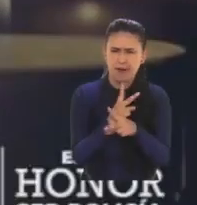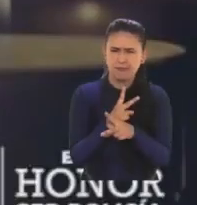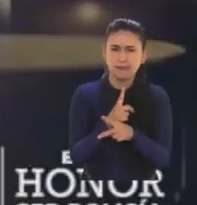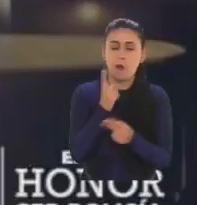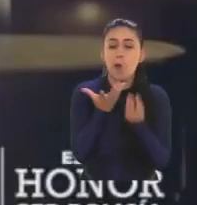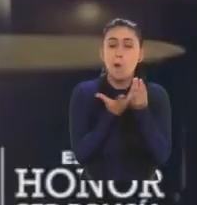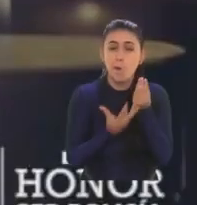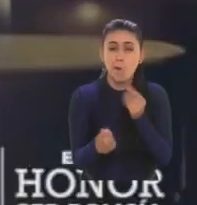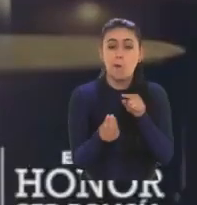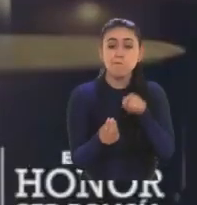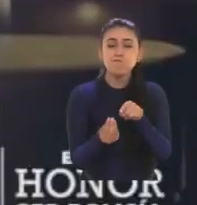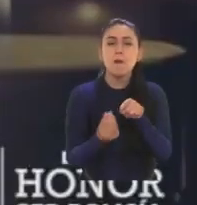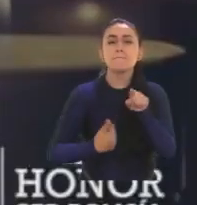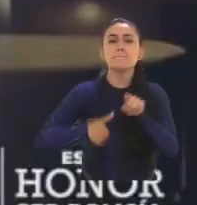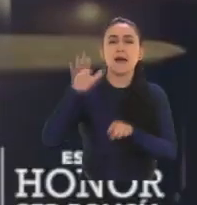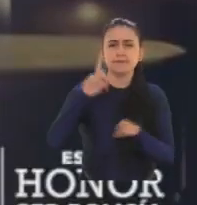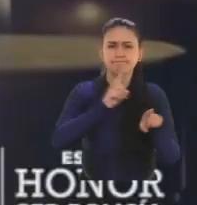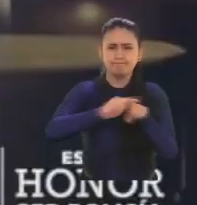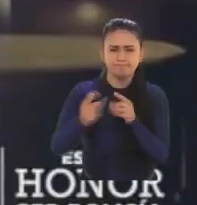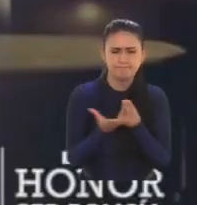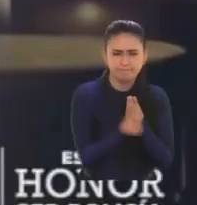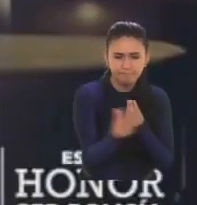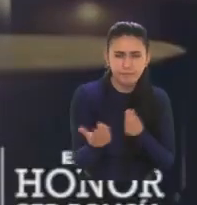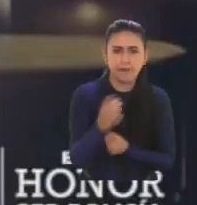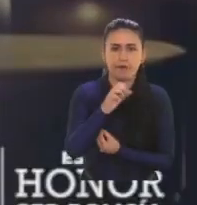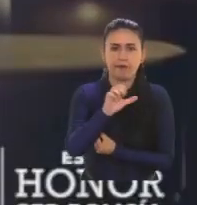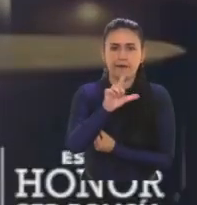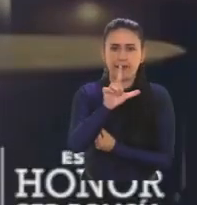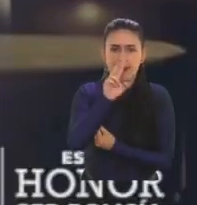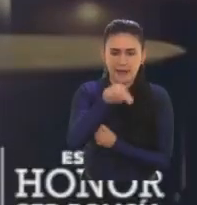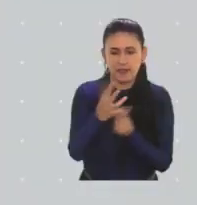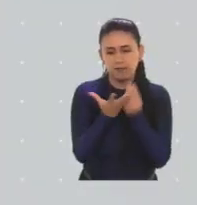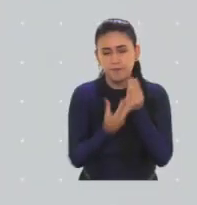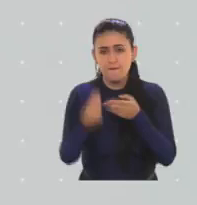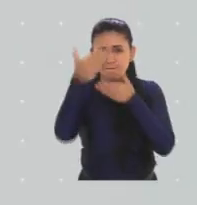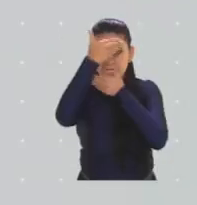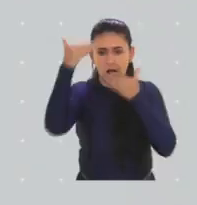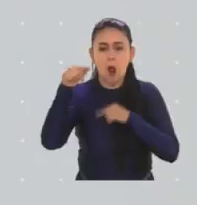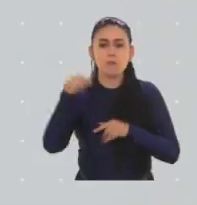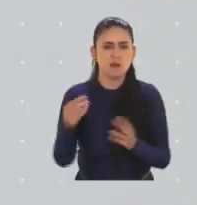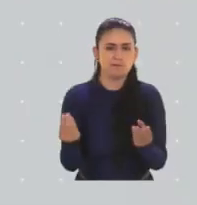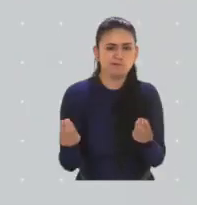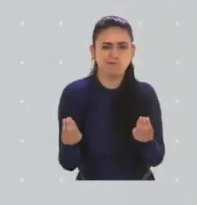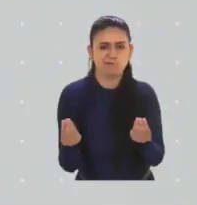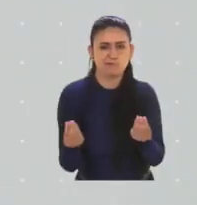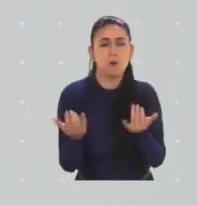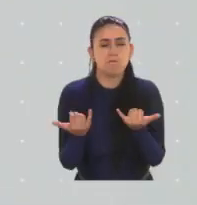presencia o delinquen grupos al margen de la ley como el ELN y las disidencias de las FARC.